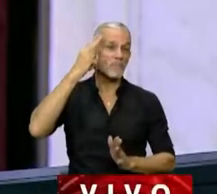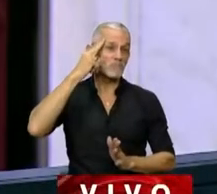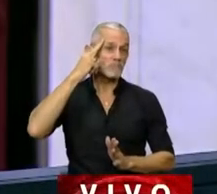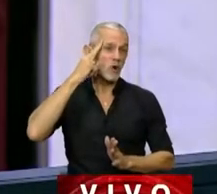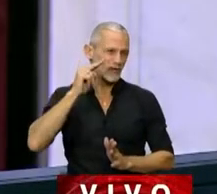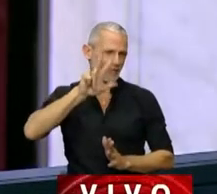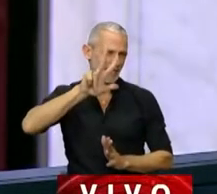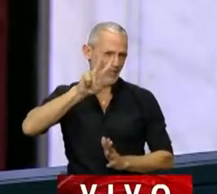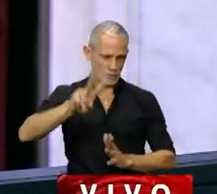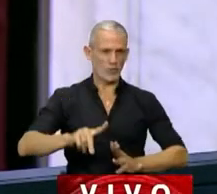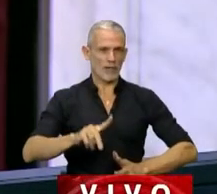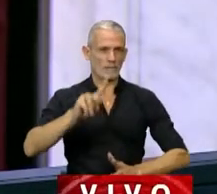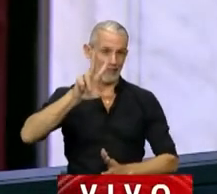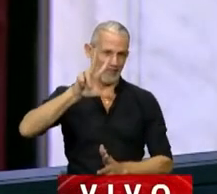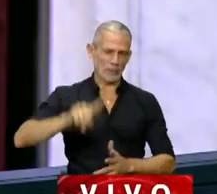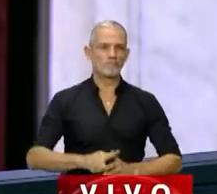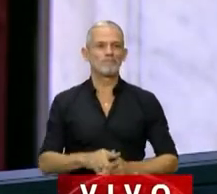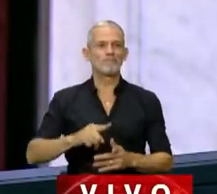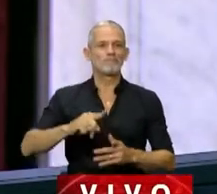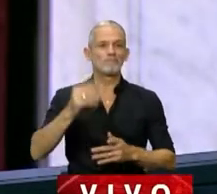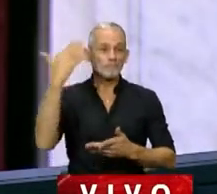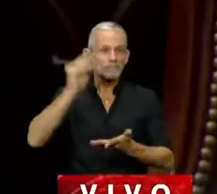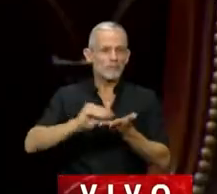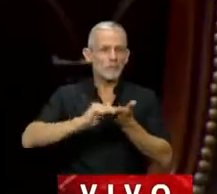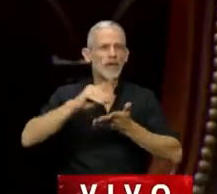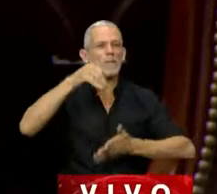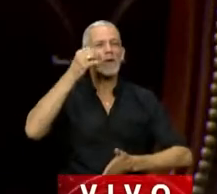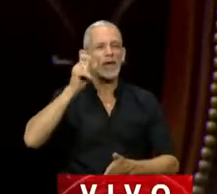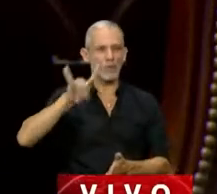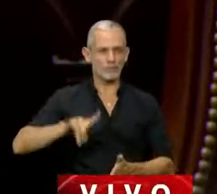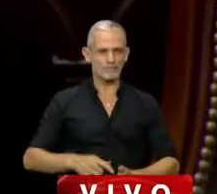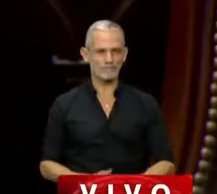Tiene la palabra la diputada Cecilia Moró.